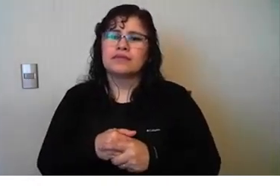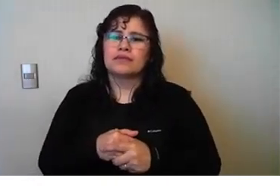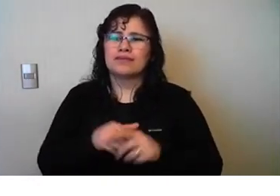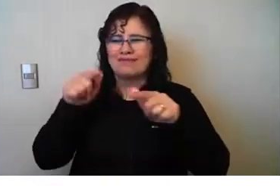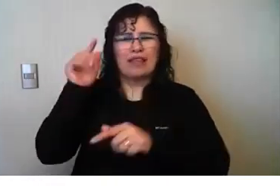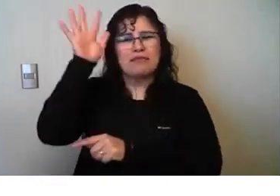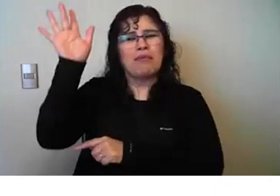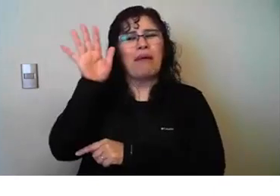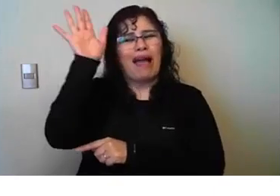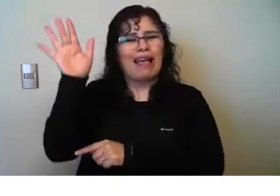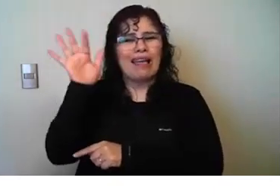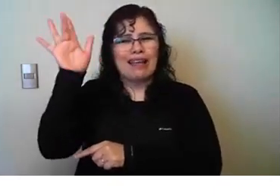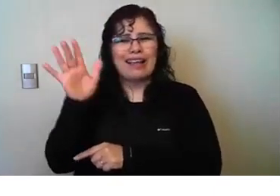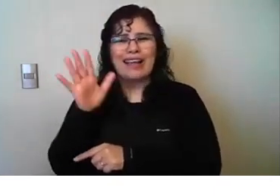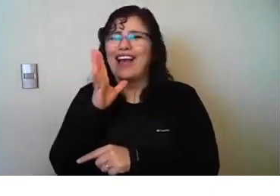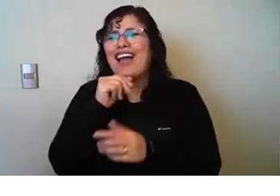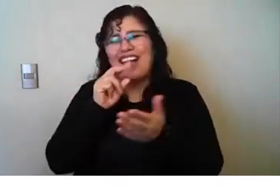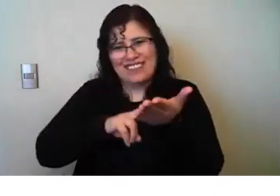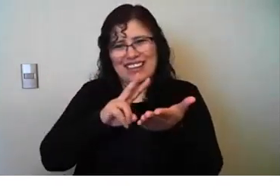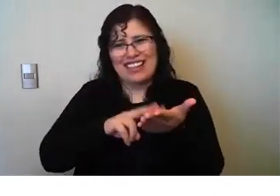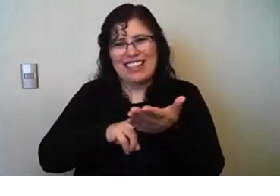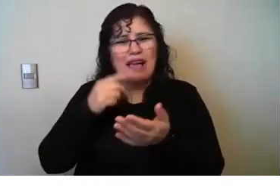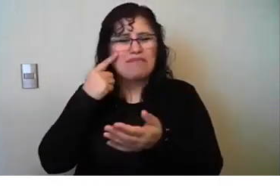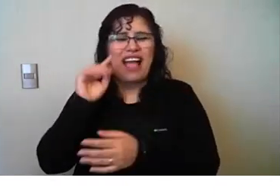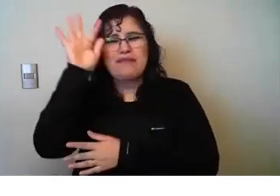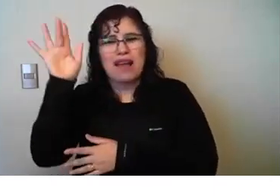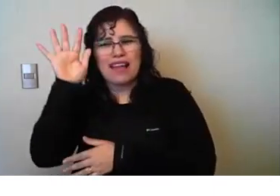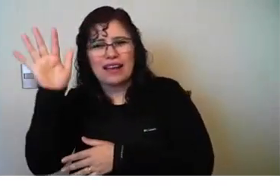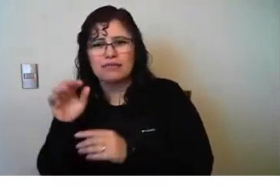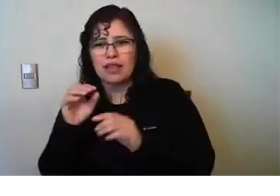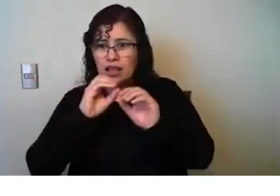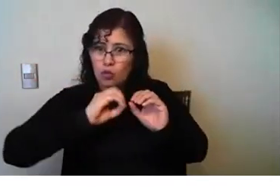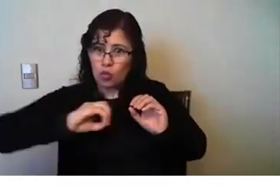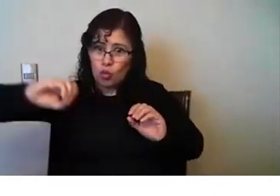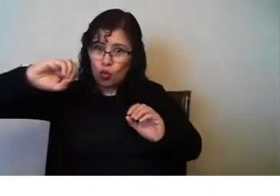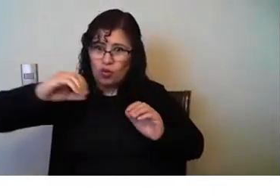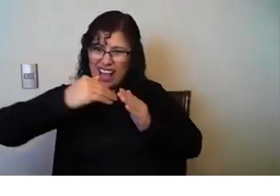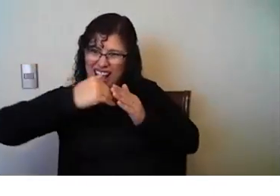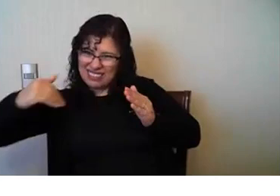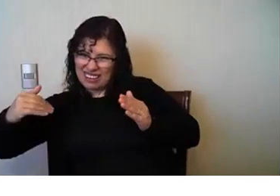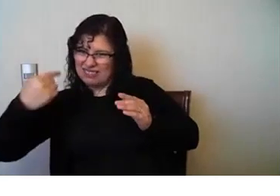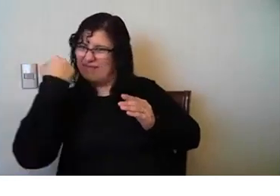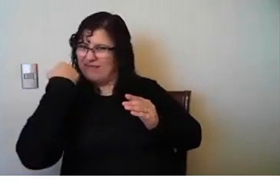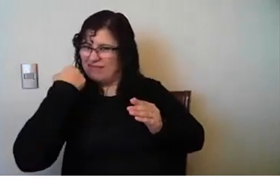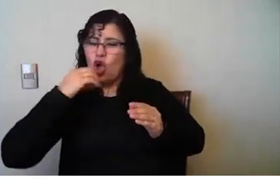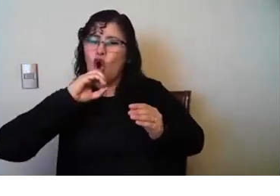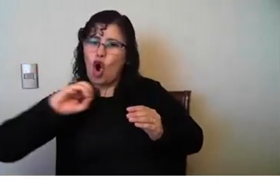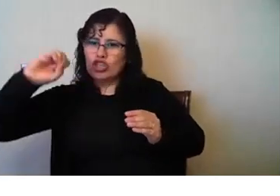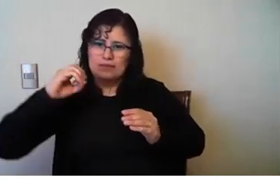imaginaria, todo lo que queda atrás es el lóbulo occipital. Y luego tiramos otra línea